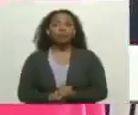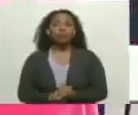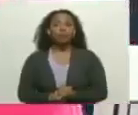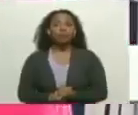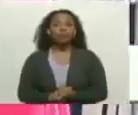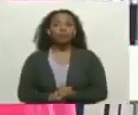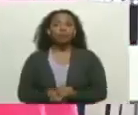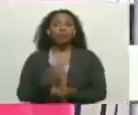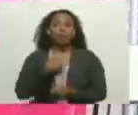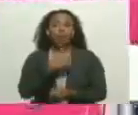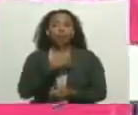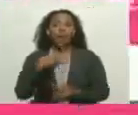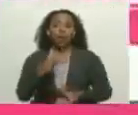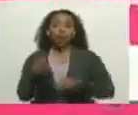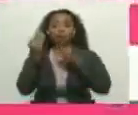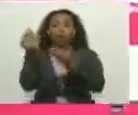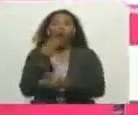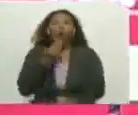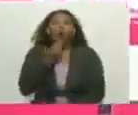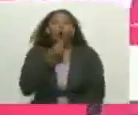quiero entregarle a la juventud,